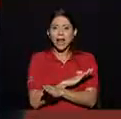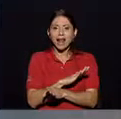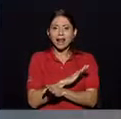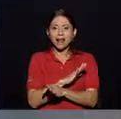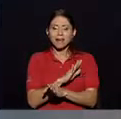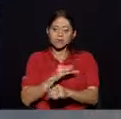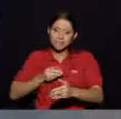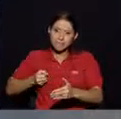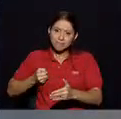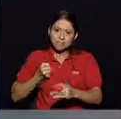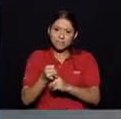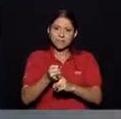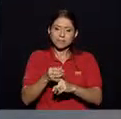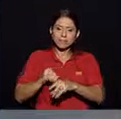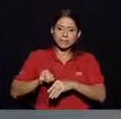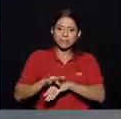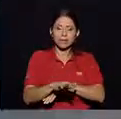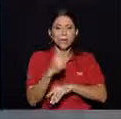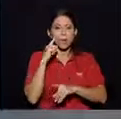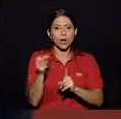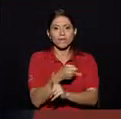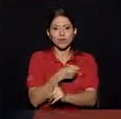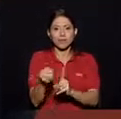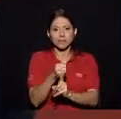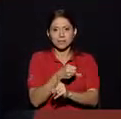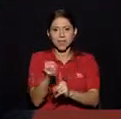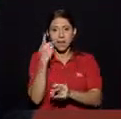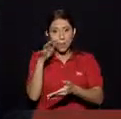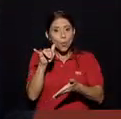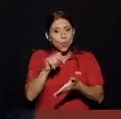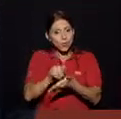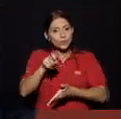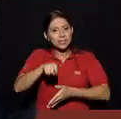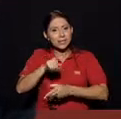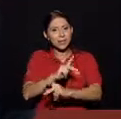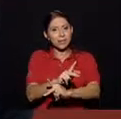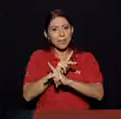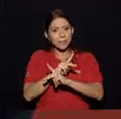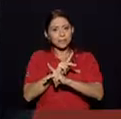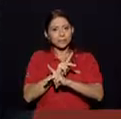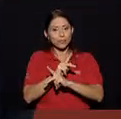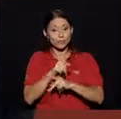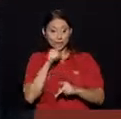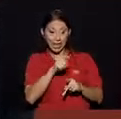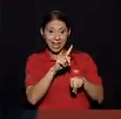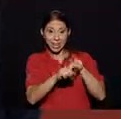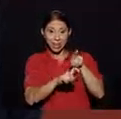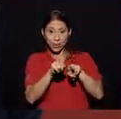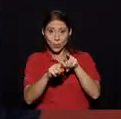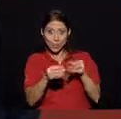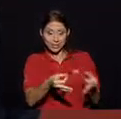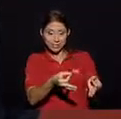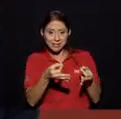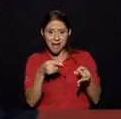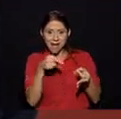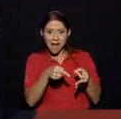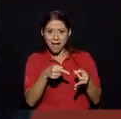ven impactados por la violencia. Por eso es que es necesaria la prevención. En la encuesta